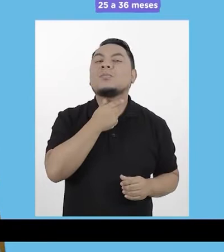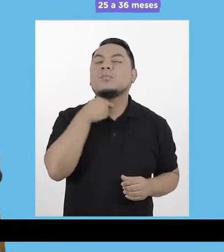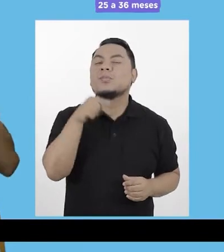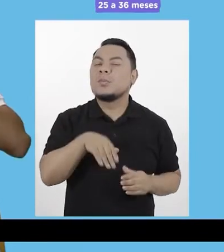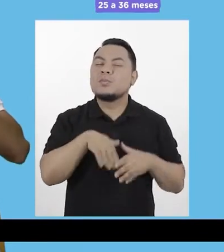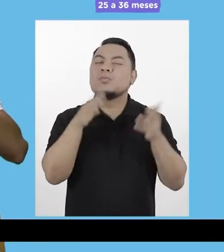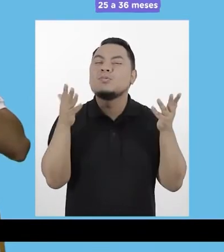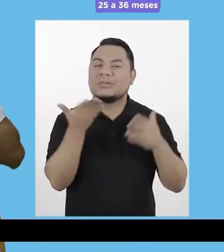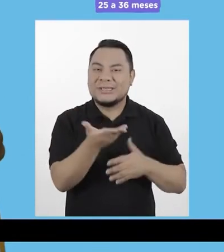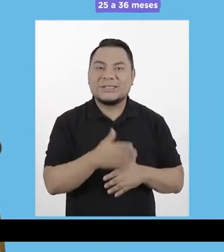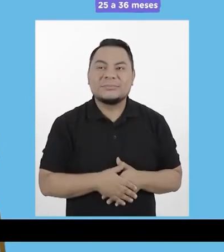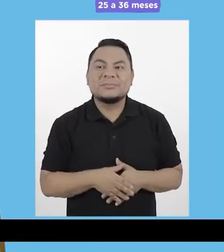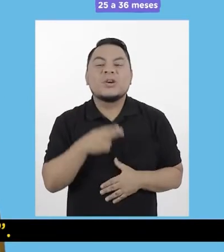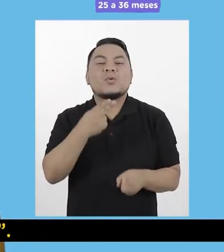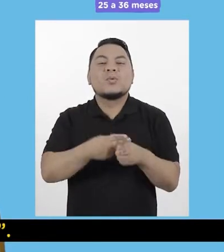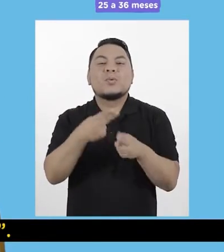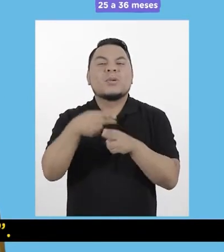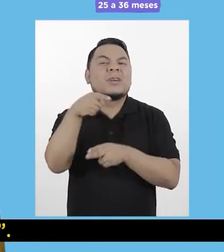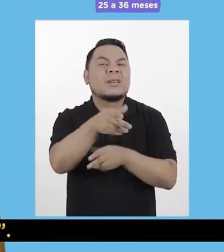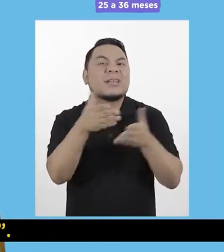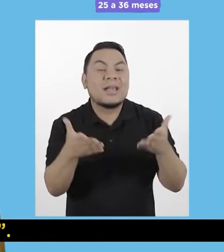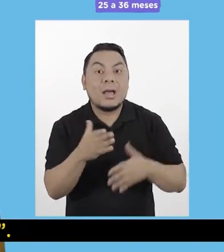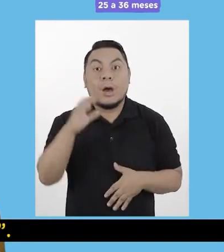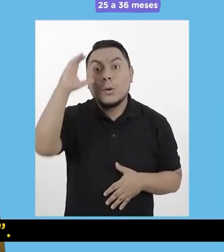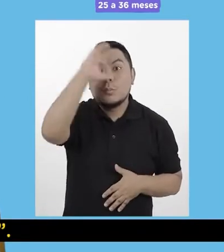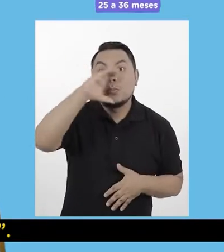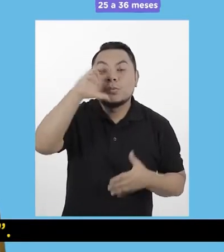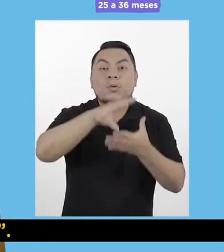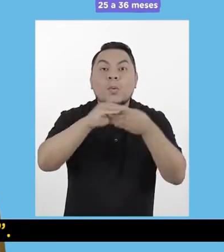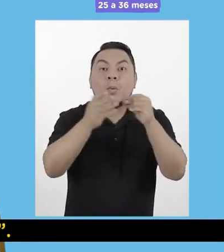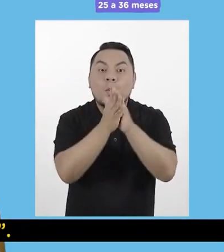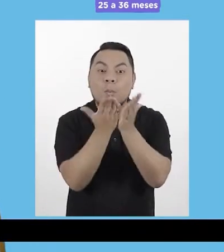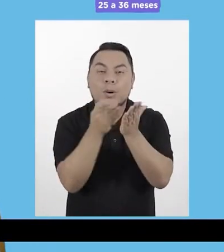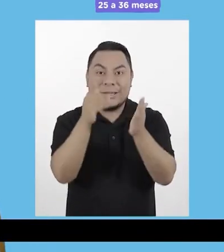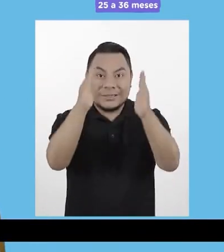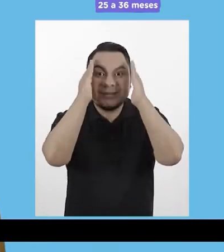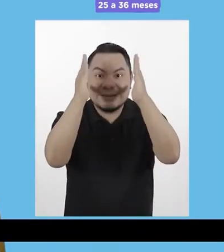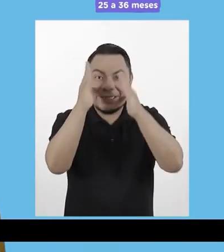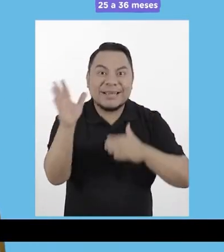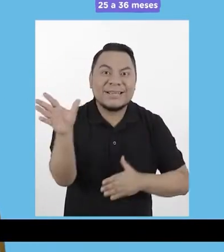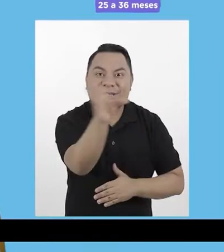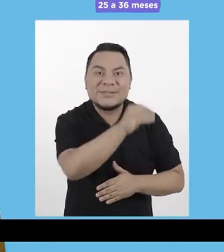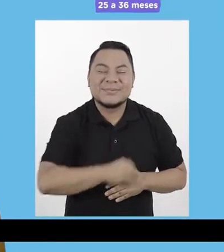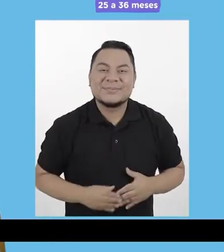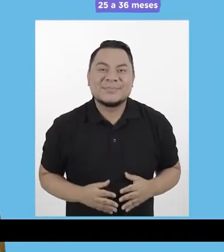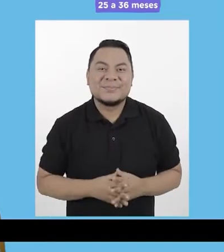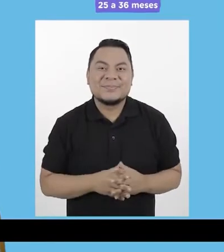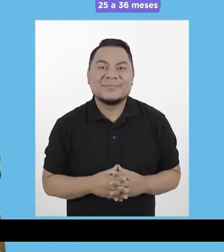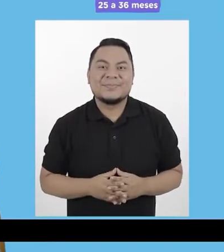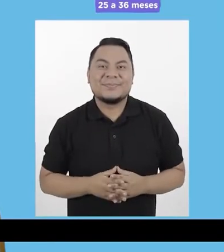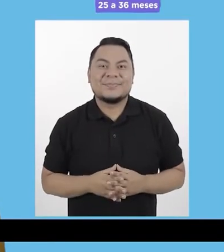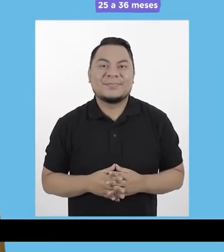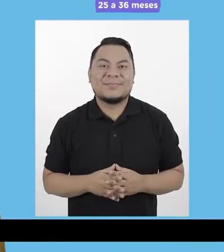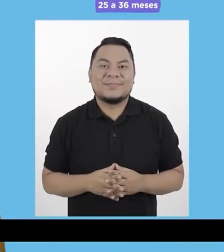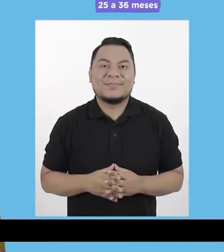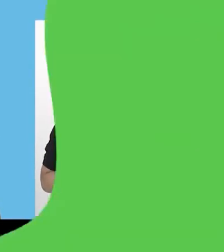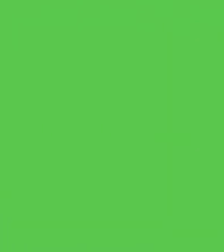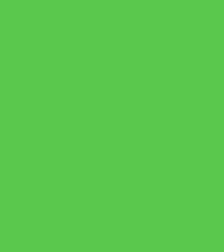me gusta mucho. Se llama Busca en el cuento. Atentas y